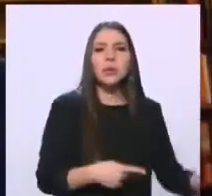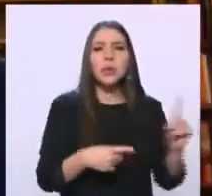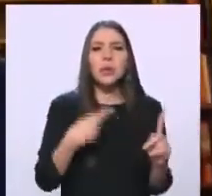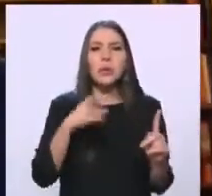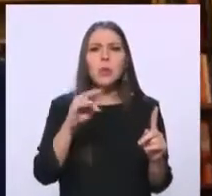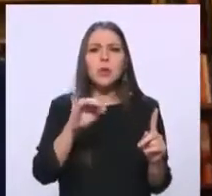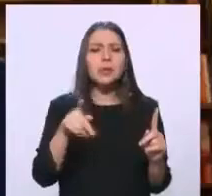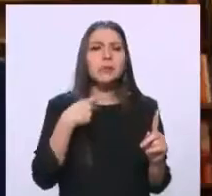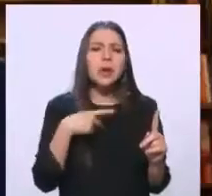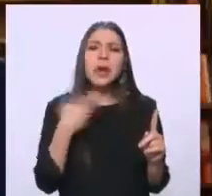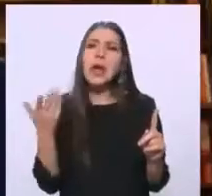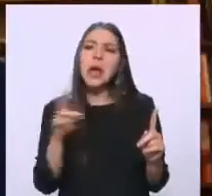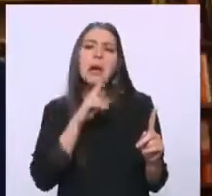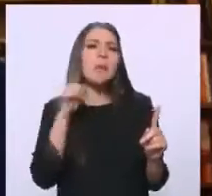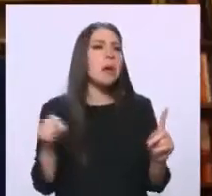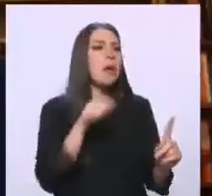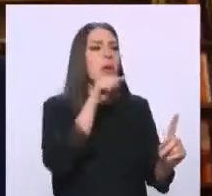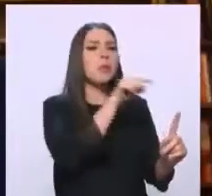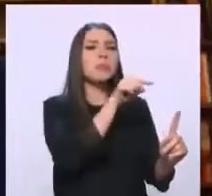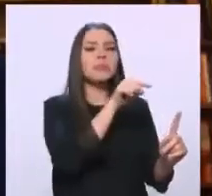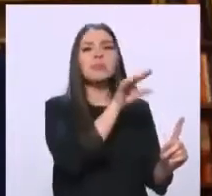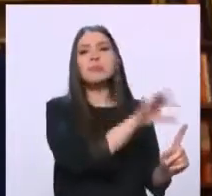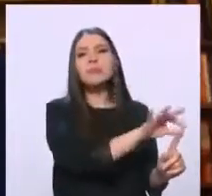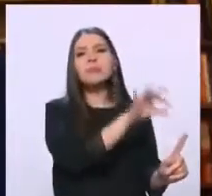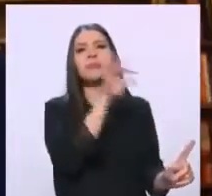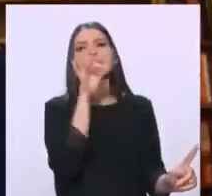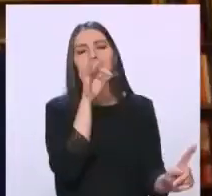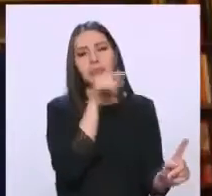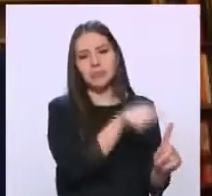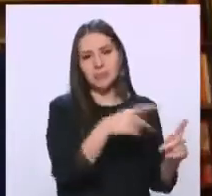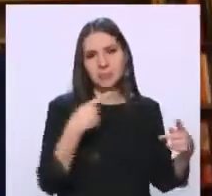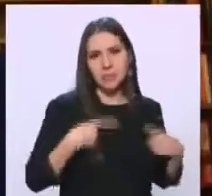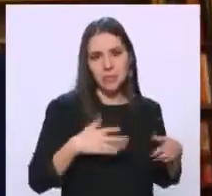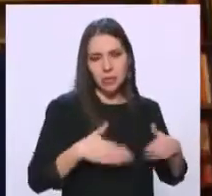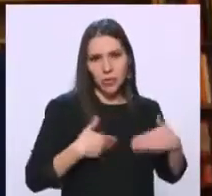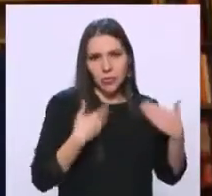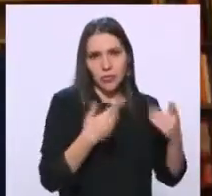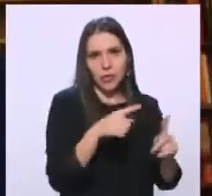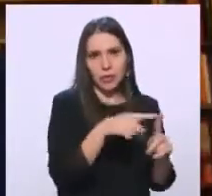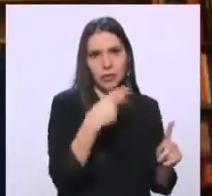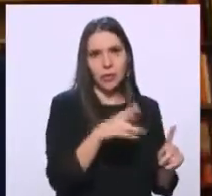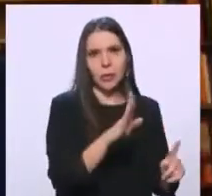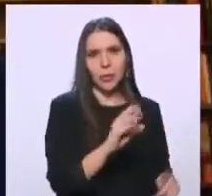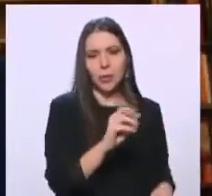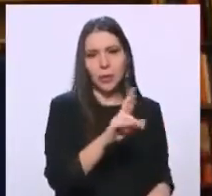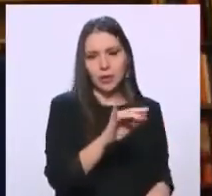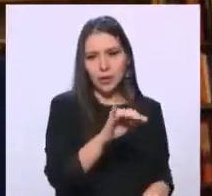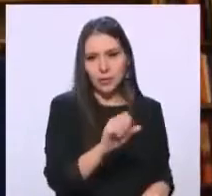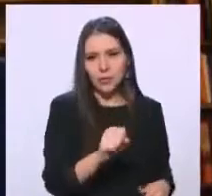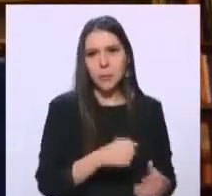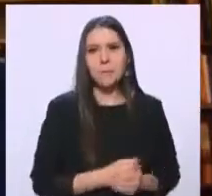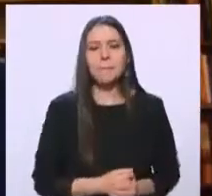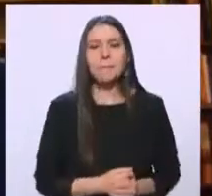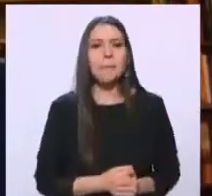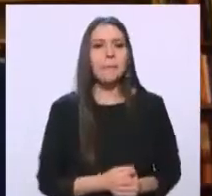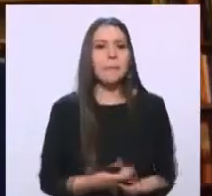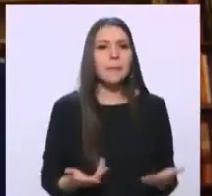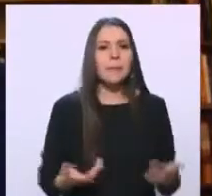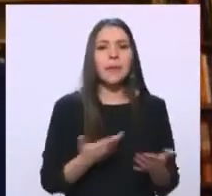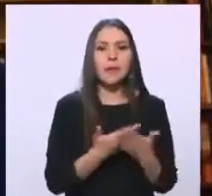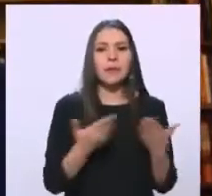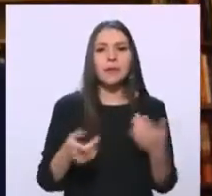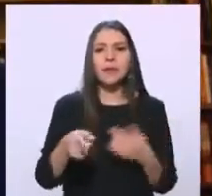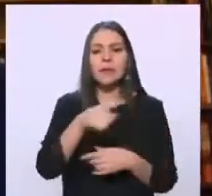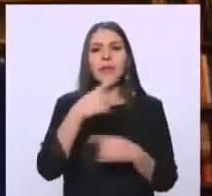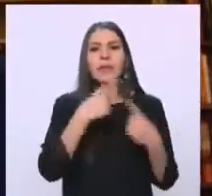dieron su confianza a este individuo. Es decir, dada el desgaste de los partidos tradicionales y dado el desgaste de este